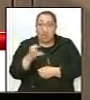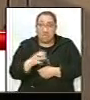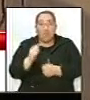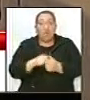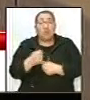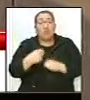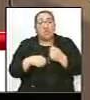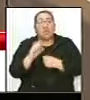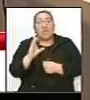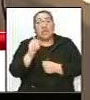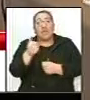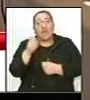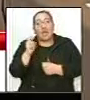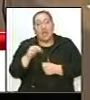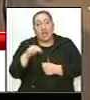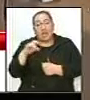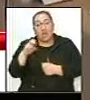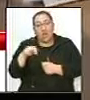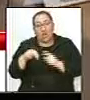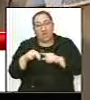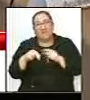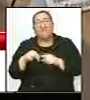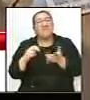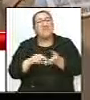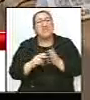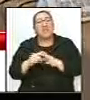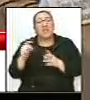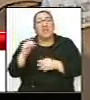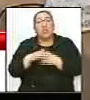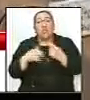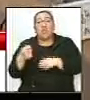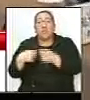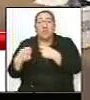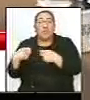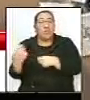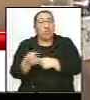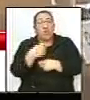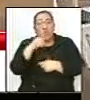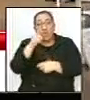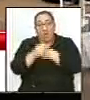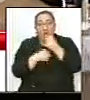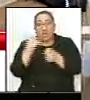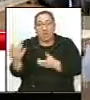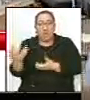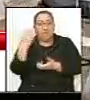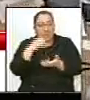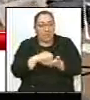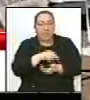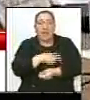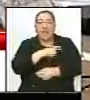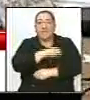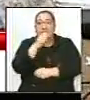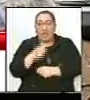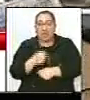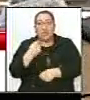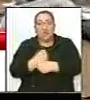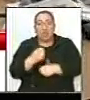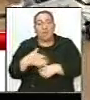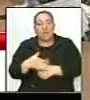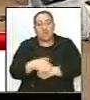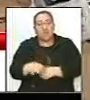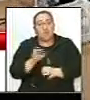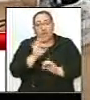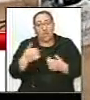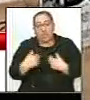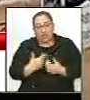del canon pesquero, se contemple esta situación que digo particular que tiene Tacna. Gracias, presidente. Tiene